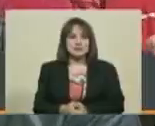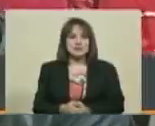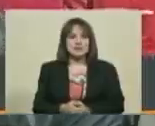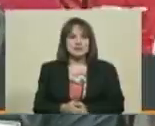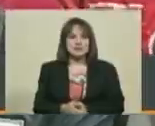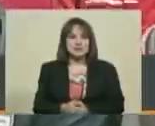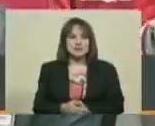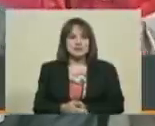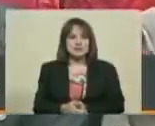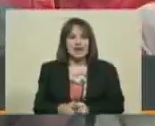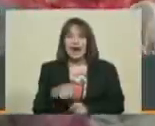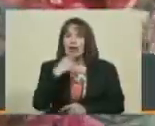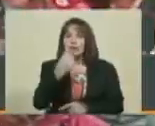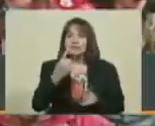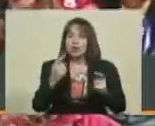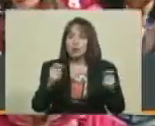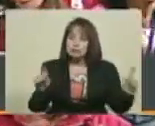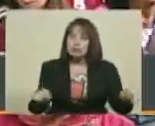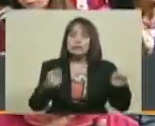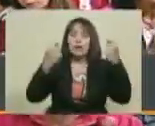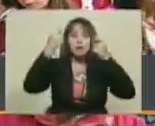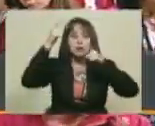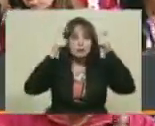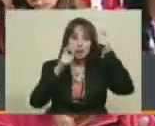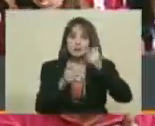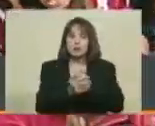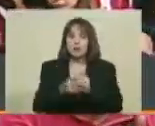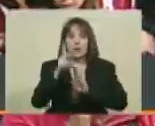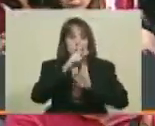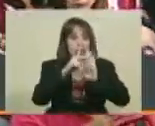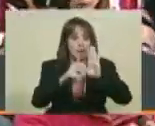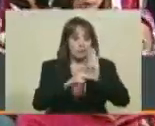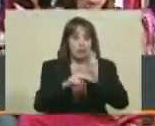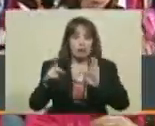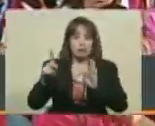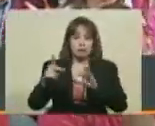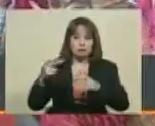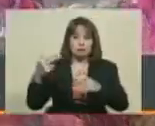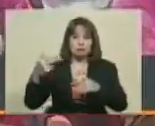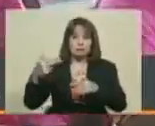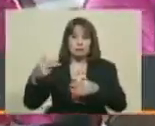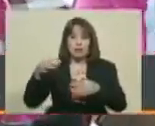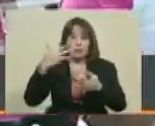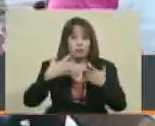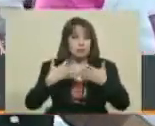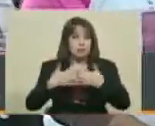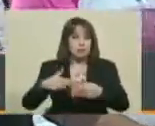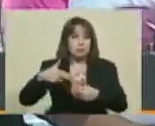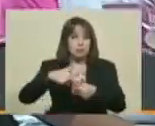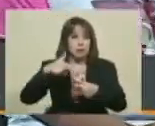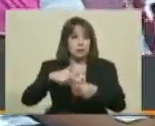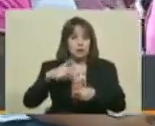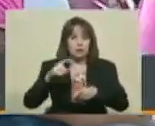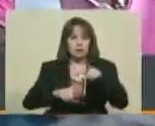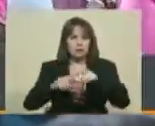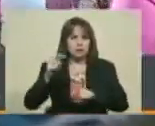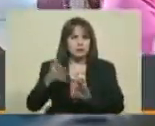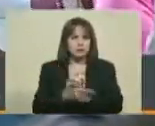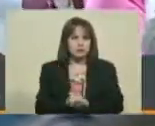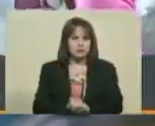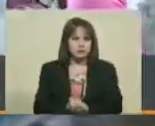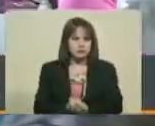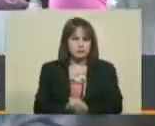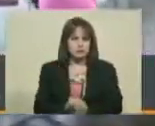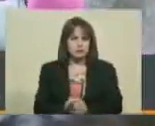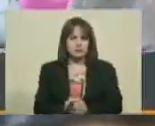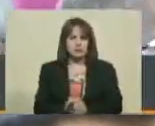y rescate de nuestro comandante Chávez, el plan Siembra Petrolero, hecho de puño y letra por nuestro comandante